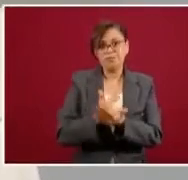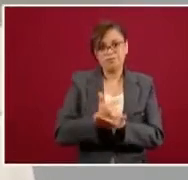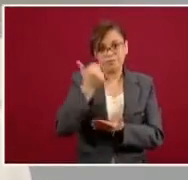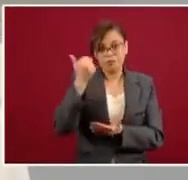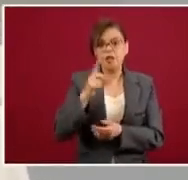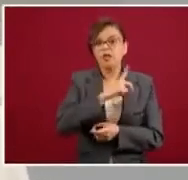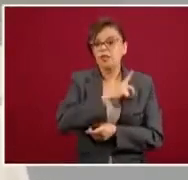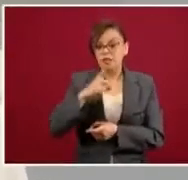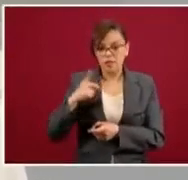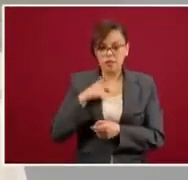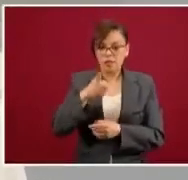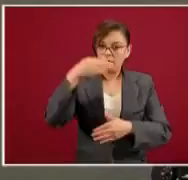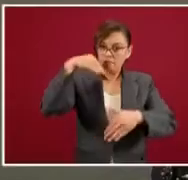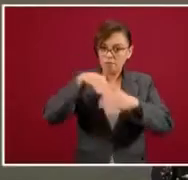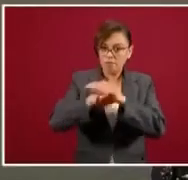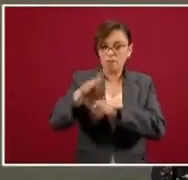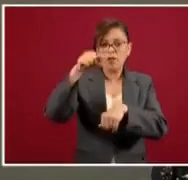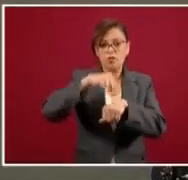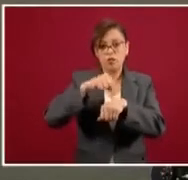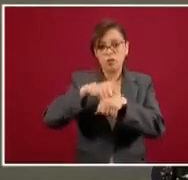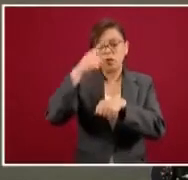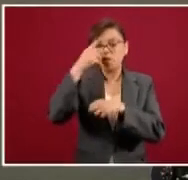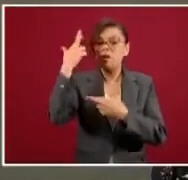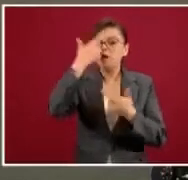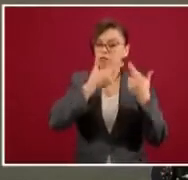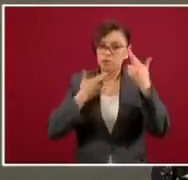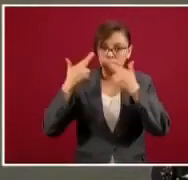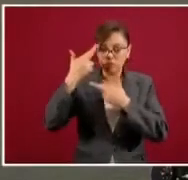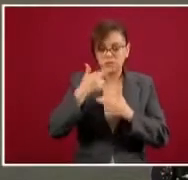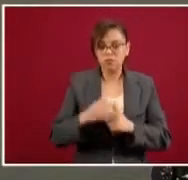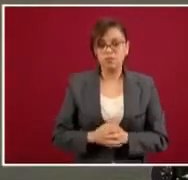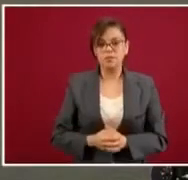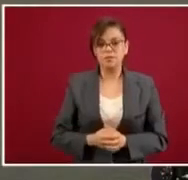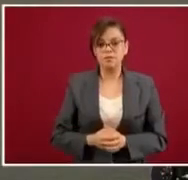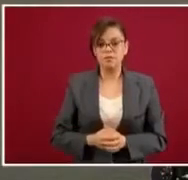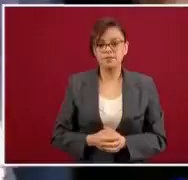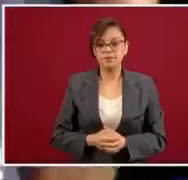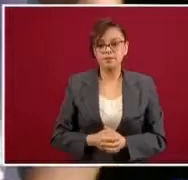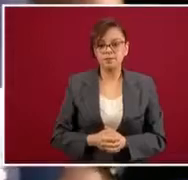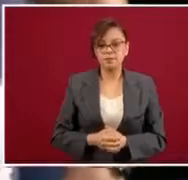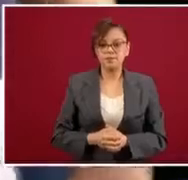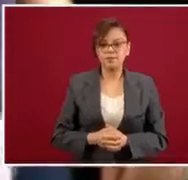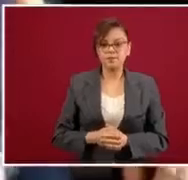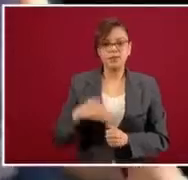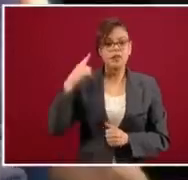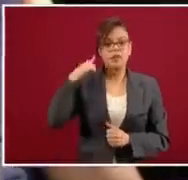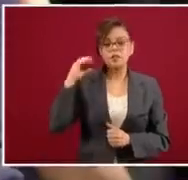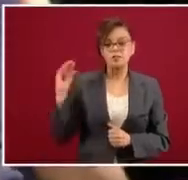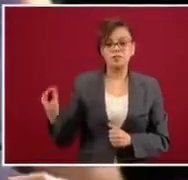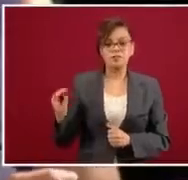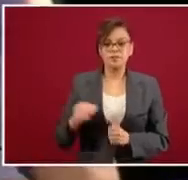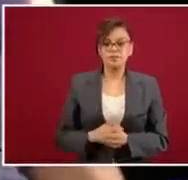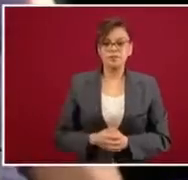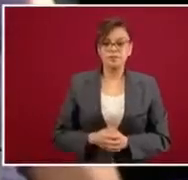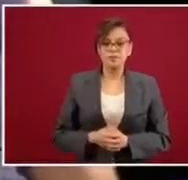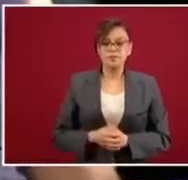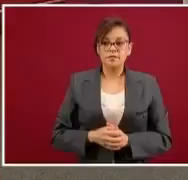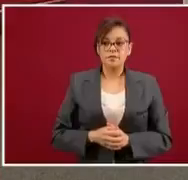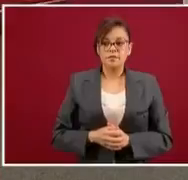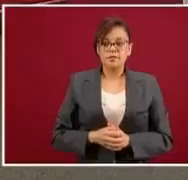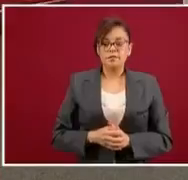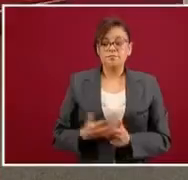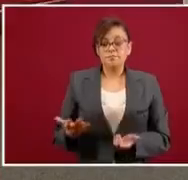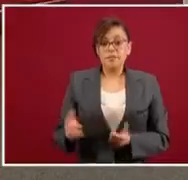evaluado médicamente en una unidad de salud. Además de la PCR, ¿se requiere otro estudio médico ya cuando estás en el hospital? La